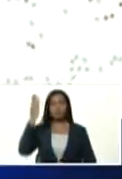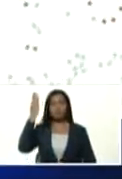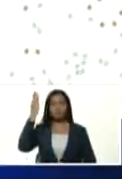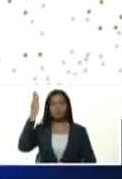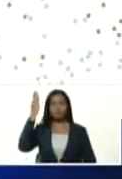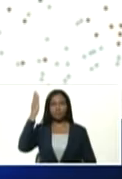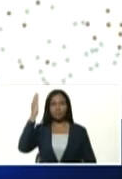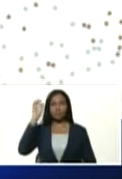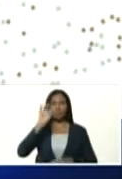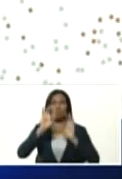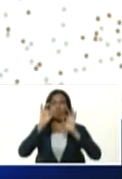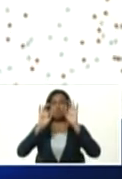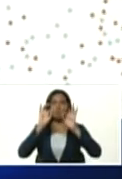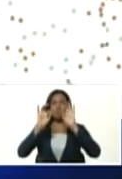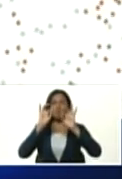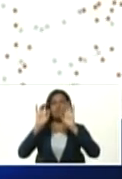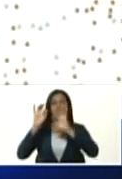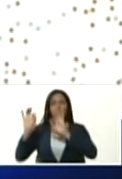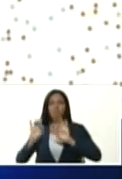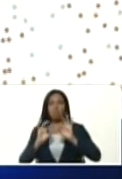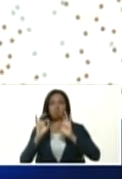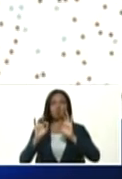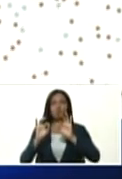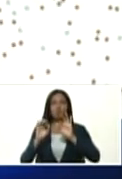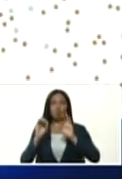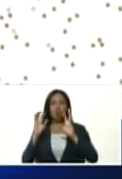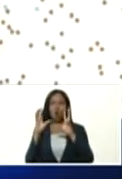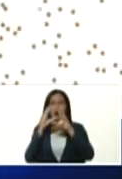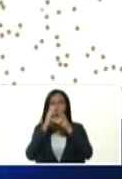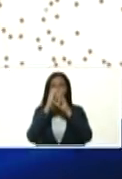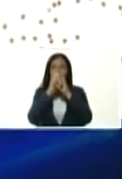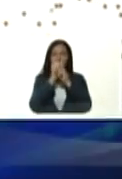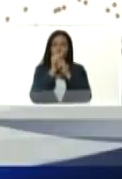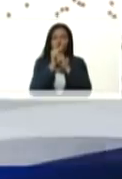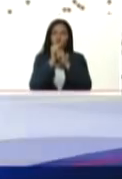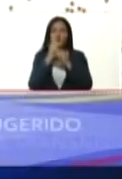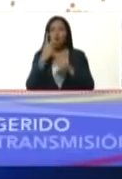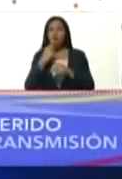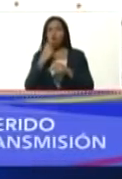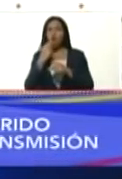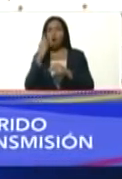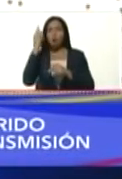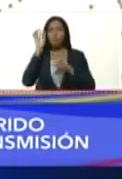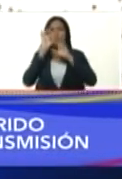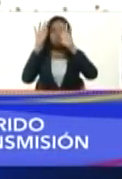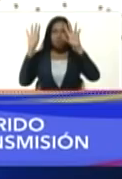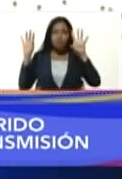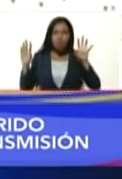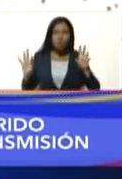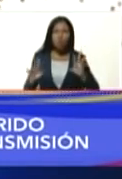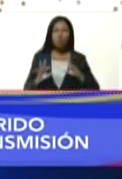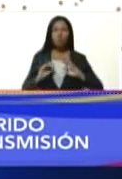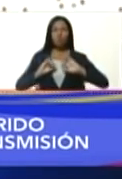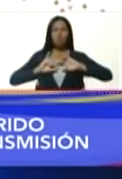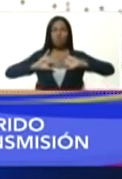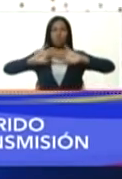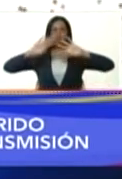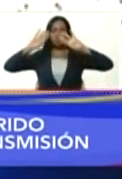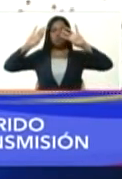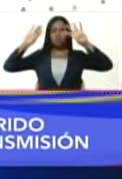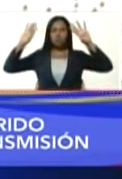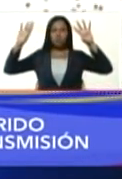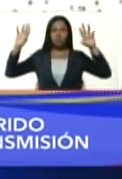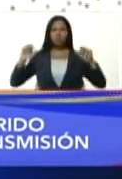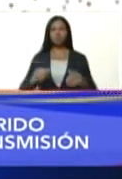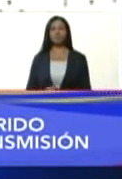los puntos marrones, oscuros, semirrojos. Es el virus y se multiplica.